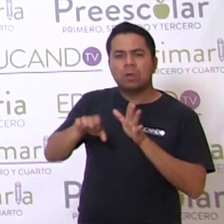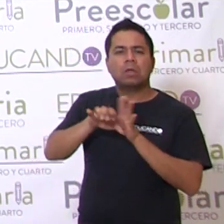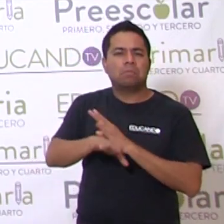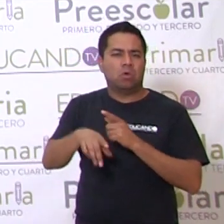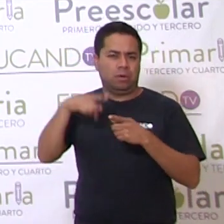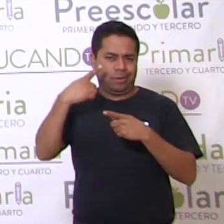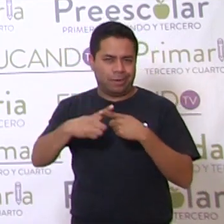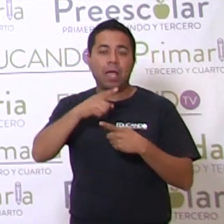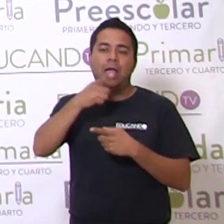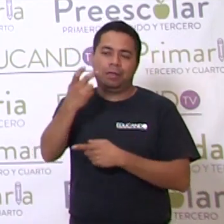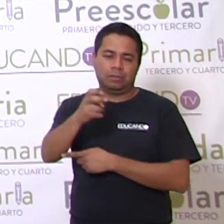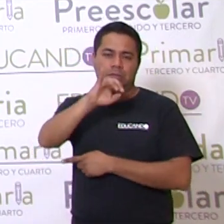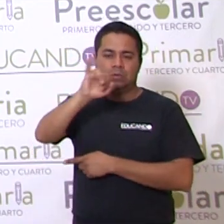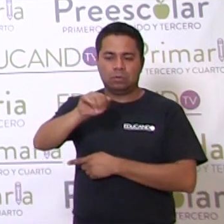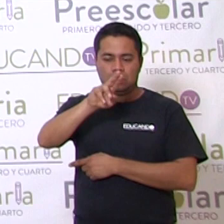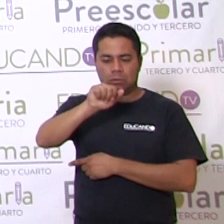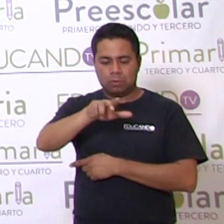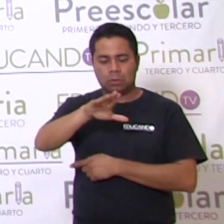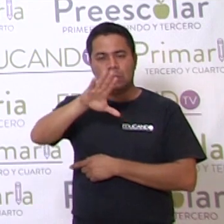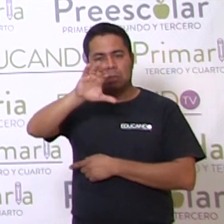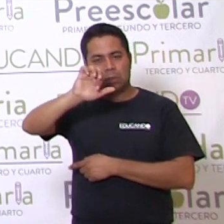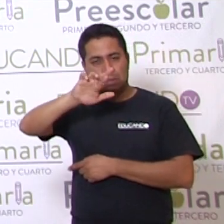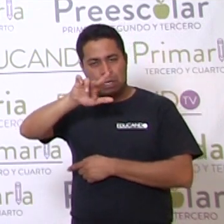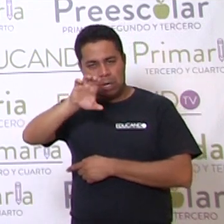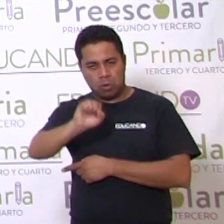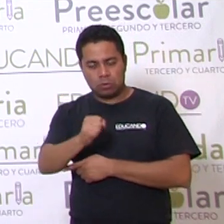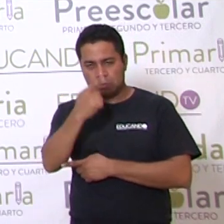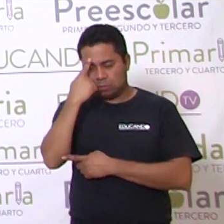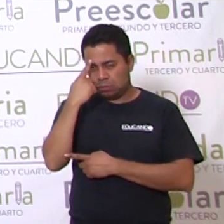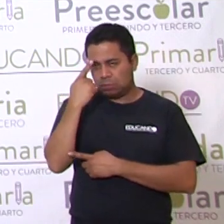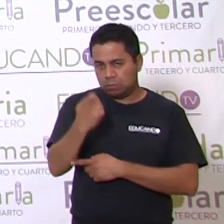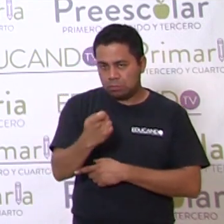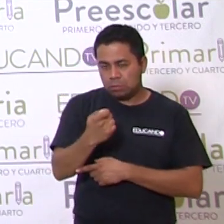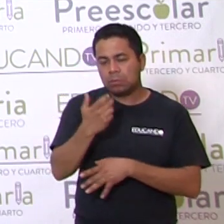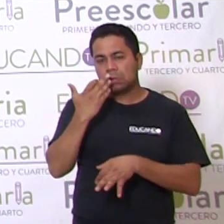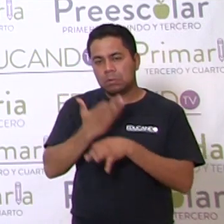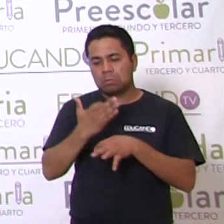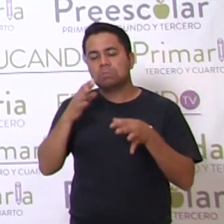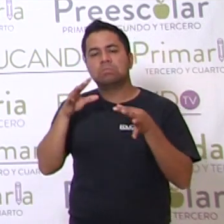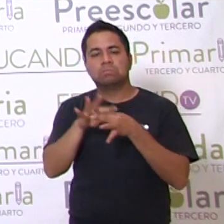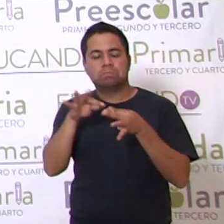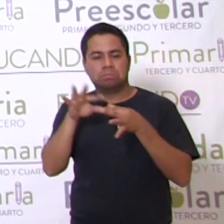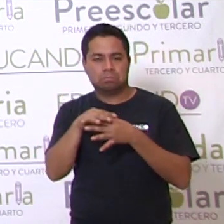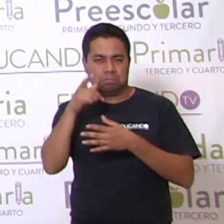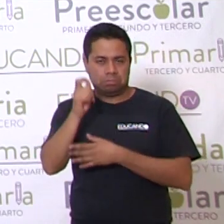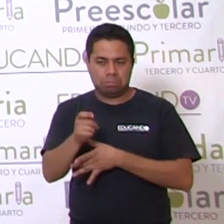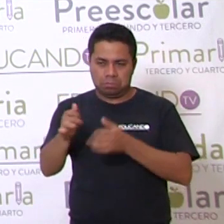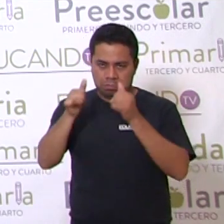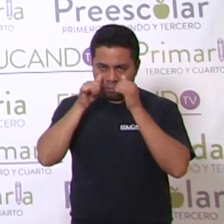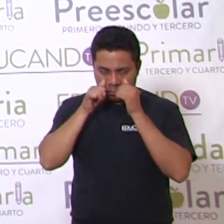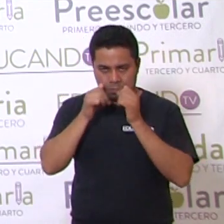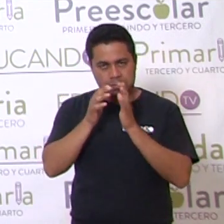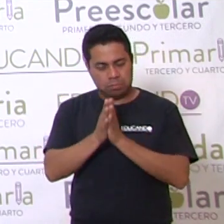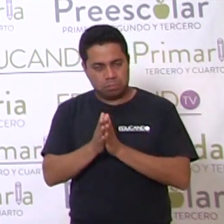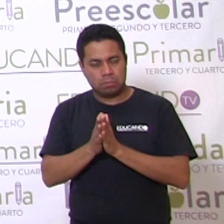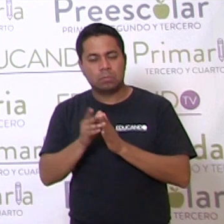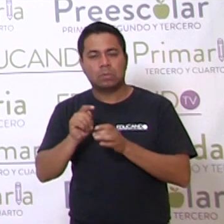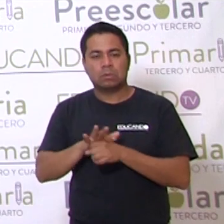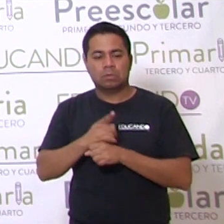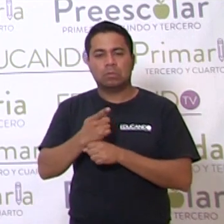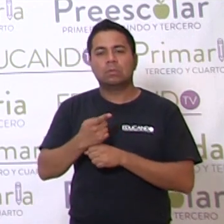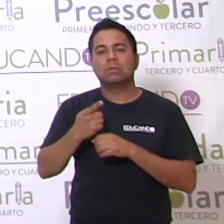caso Juan Carlos, que va a hacer referencia a lo que nosotros estamos describiendo. Atención con esto, porque